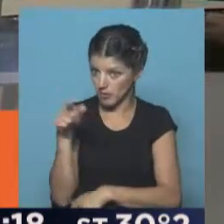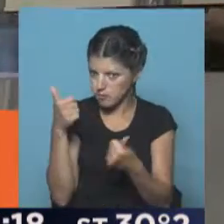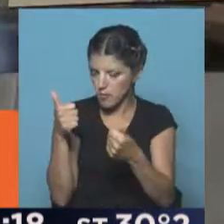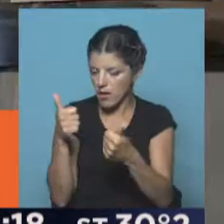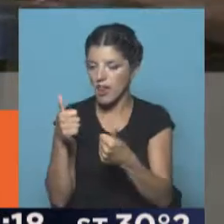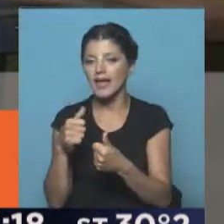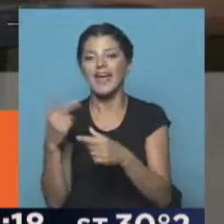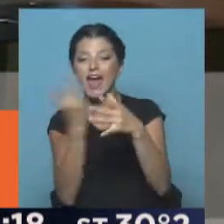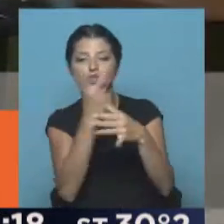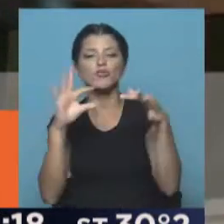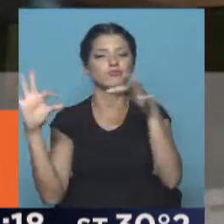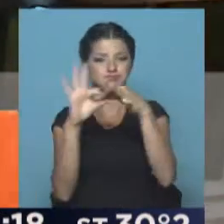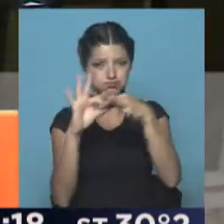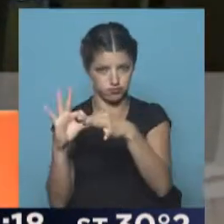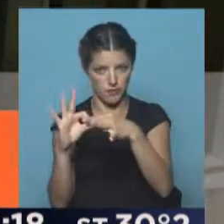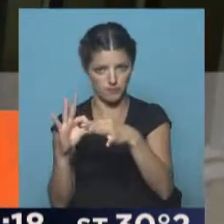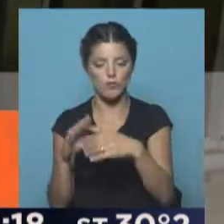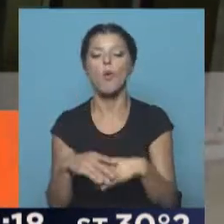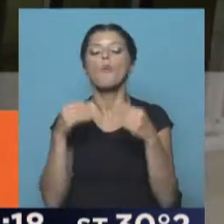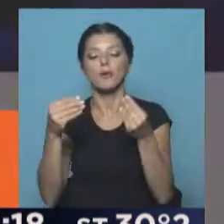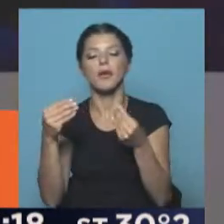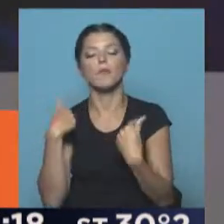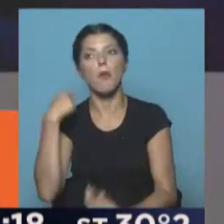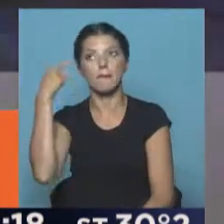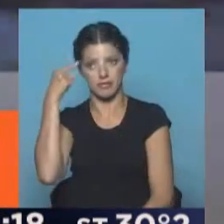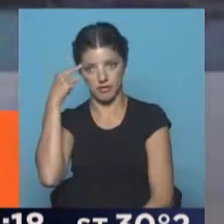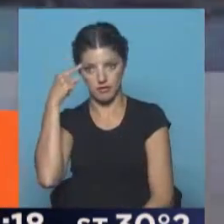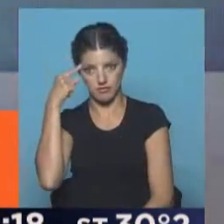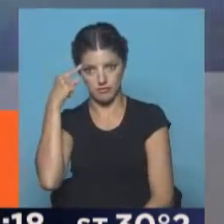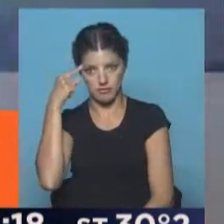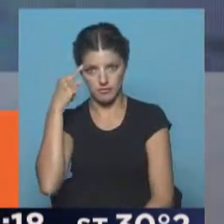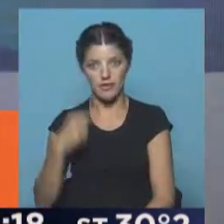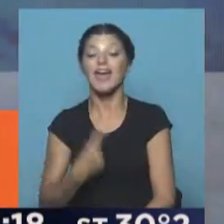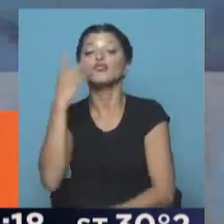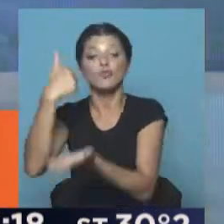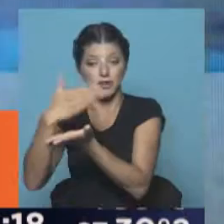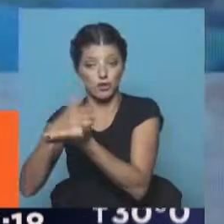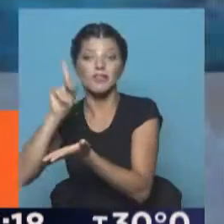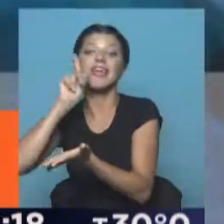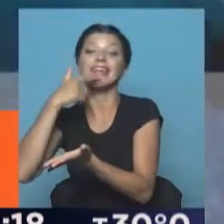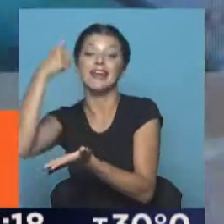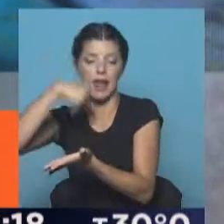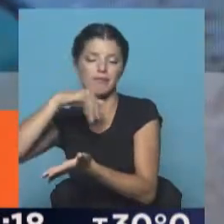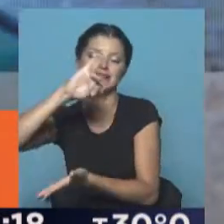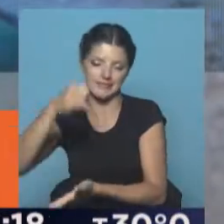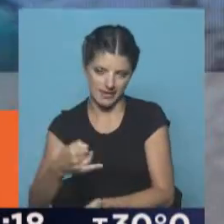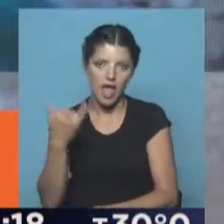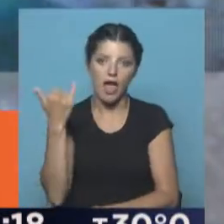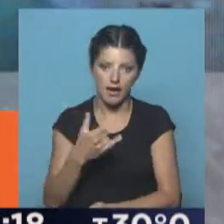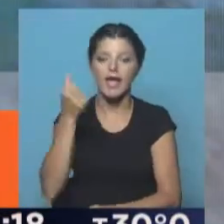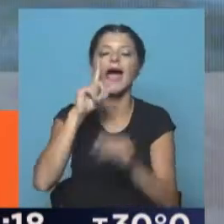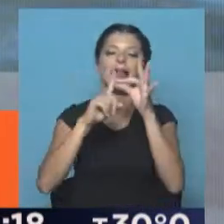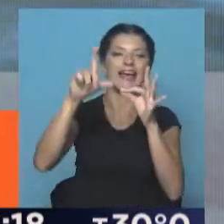Porque lo que uno se podría estar preguntando es, ¿hay una radicalización de un sector del Islam? Es evidente, digamos, el Estado Islámico, Al-Qaeda,